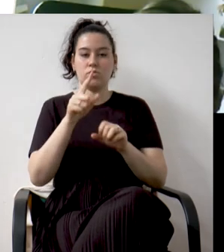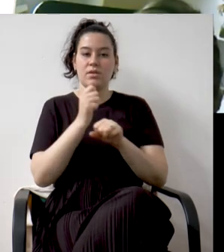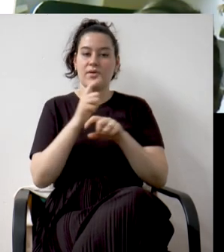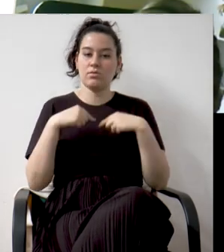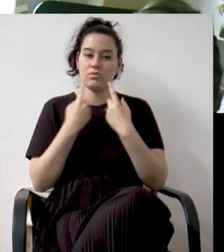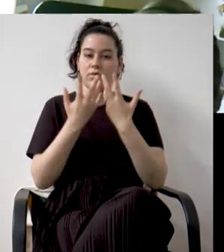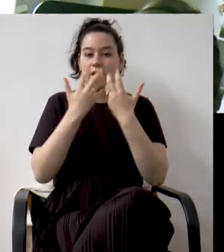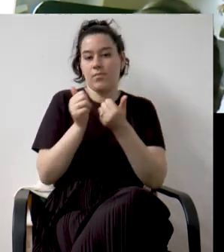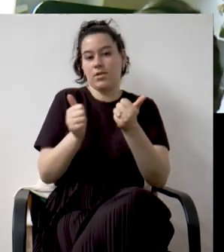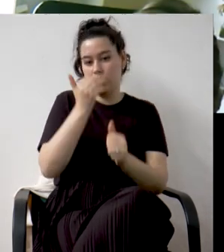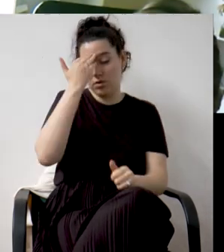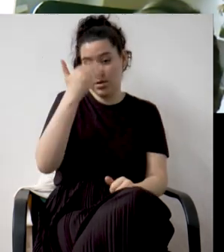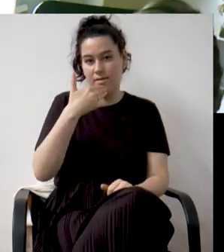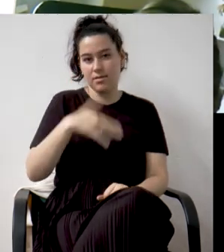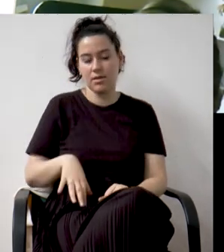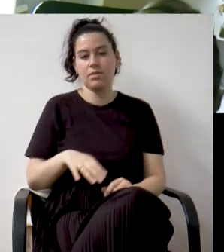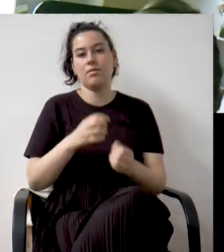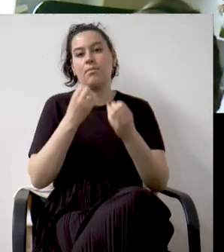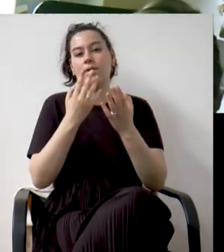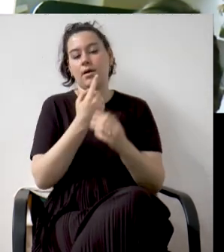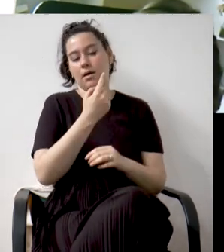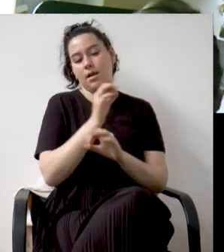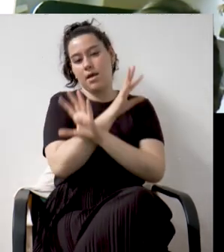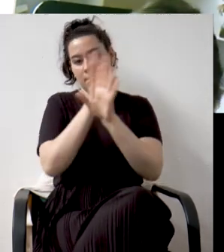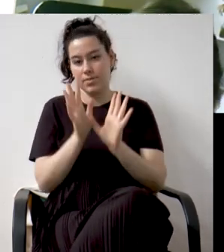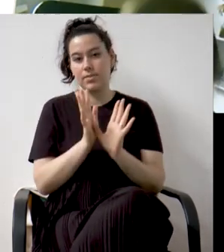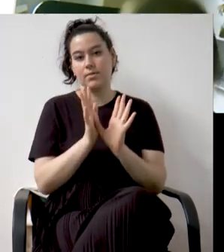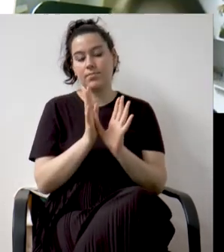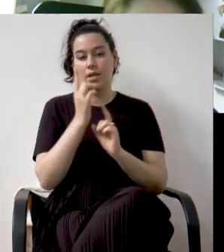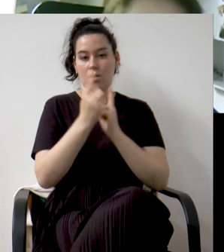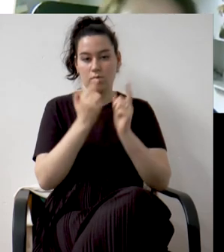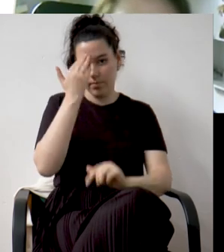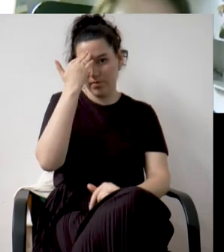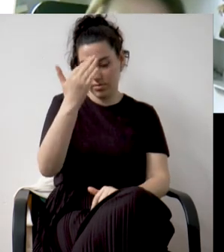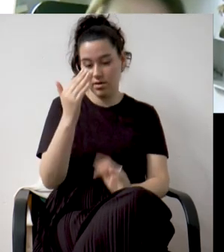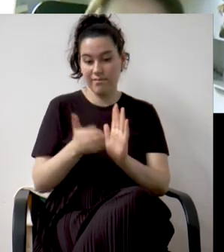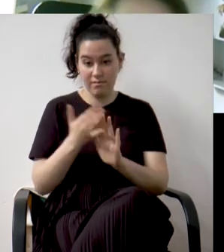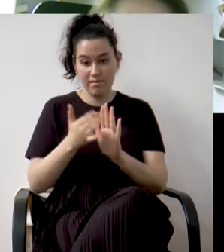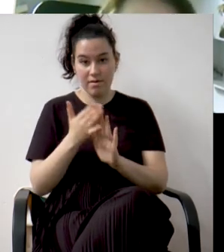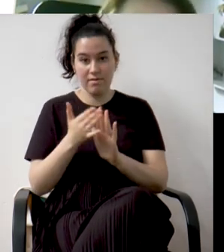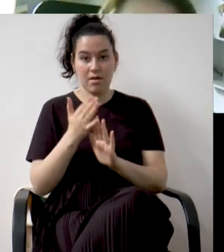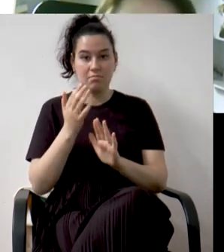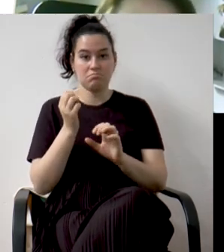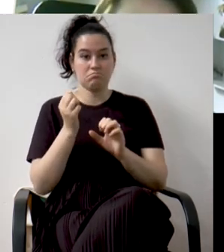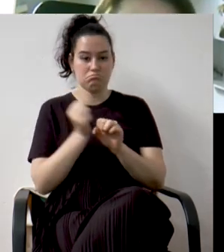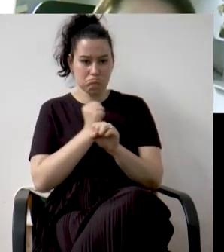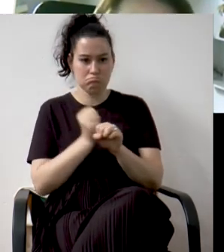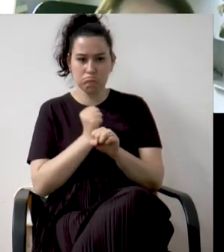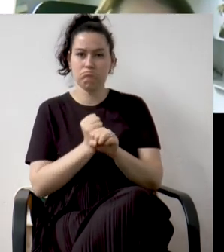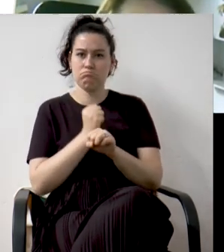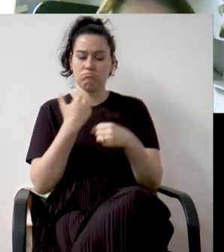ese docente. ¿Se entiende? Porque claramente va a haber docentes que van a tener una vida universitaria muy activa con una